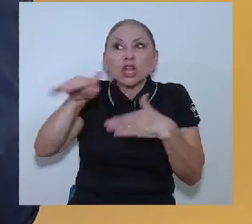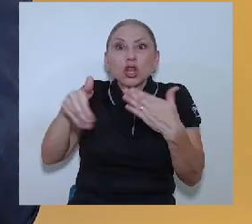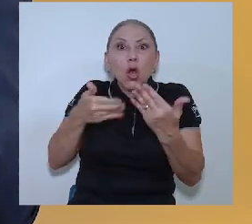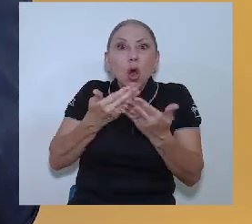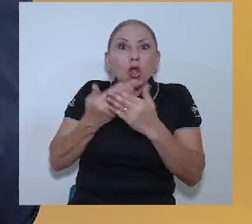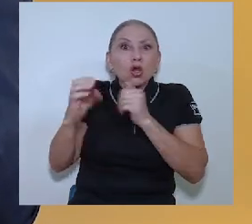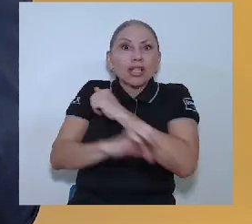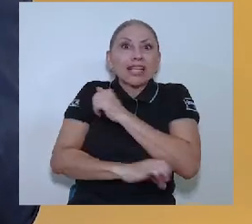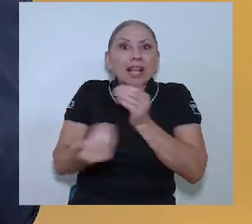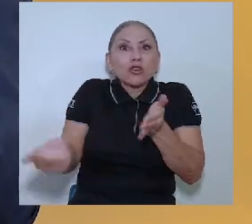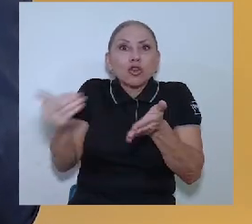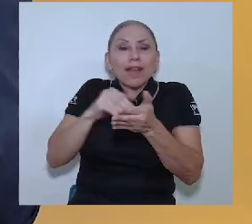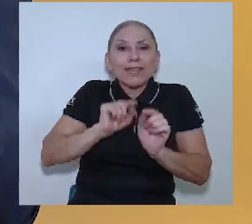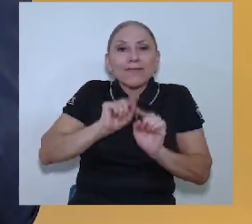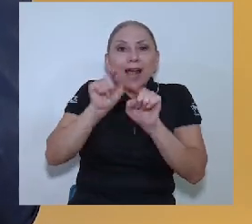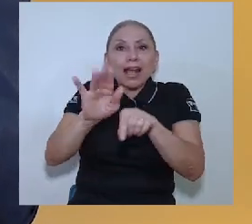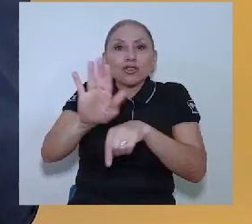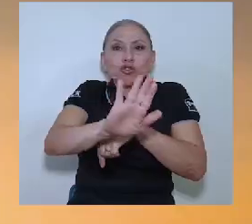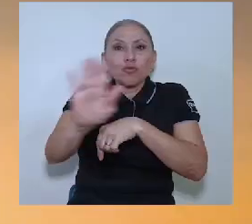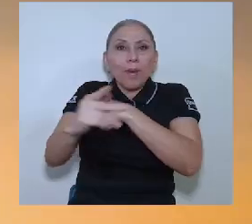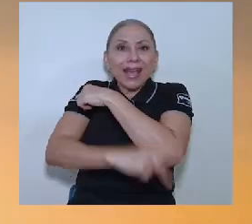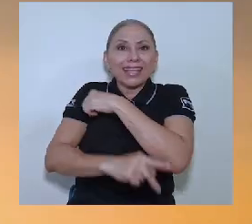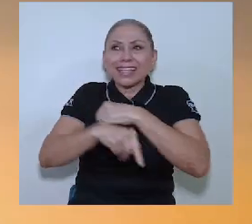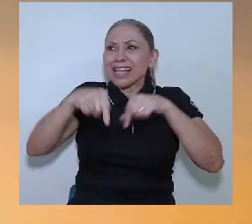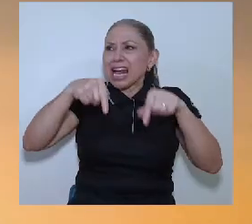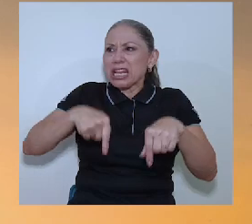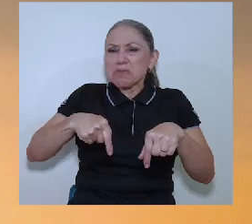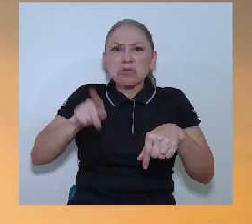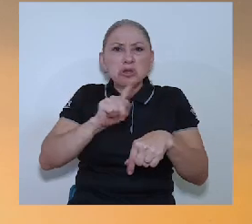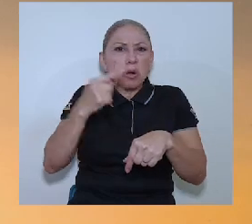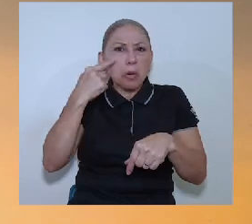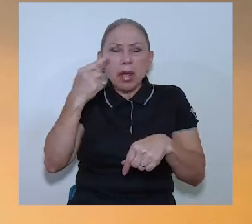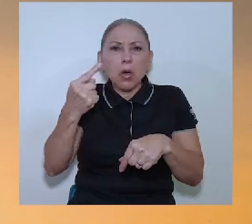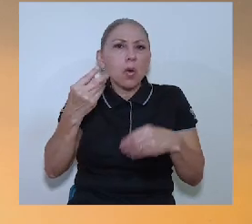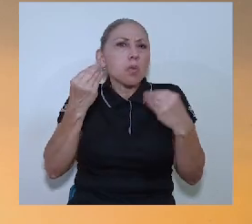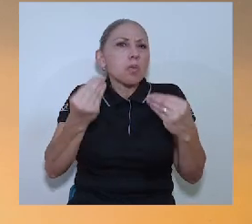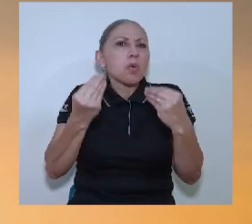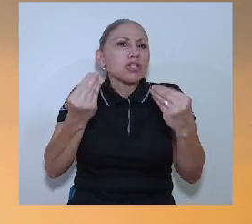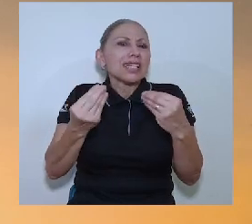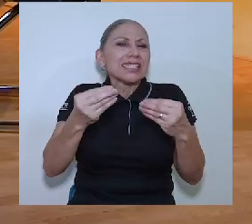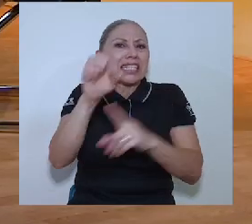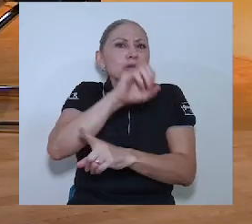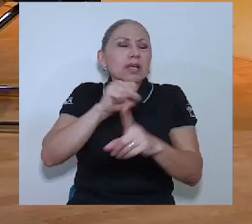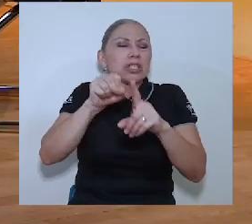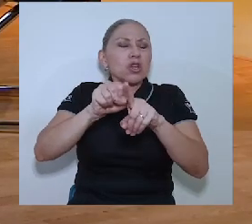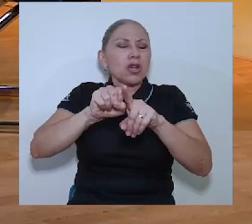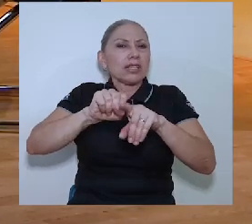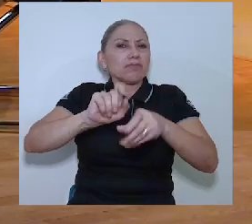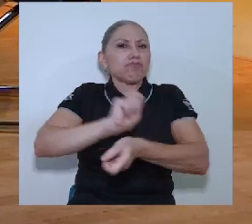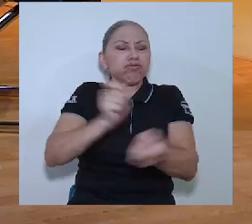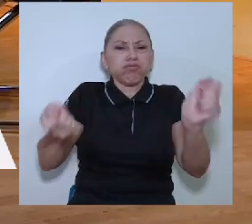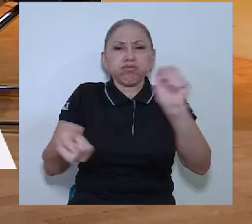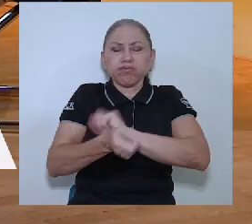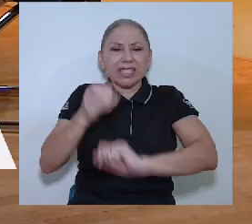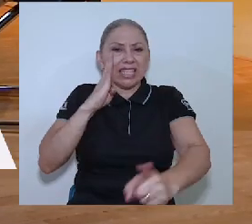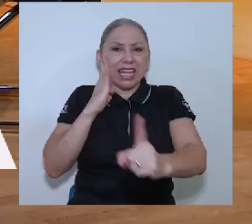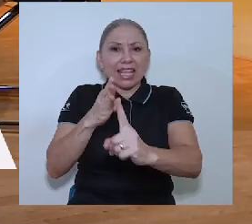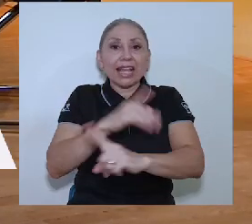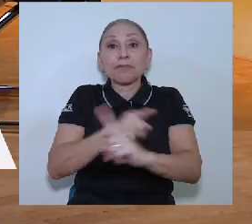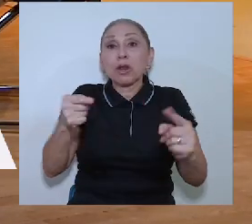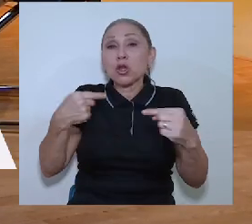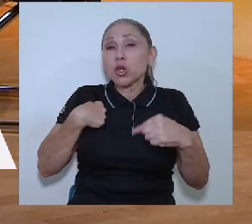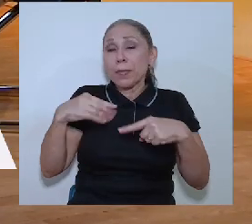yo sinceramente no veo grandes disrupciones directas. Lo que me preocupa a mí